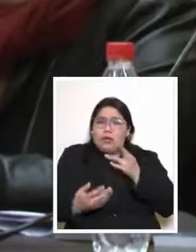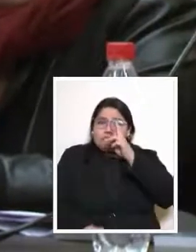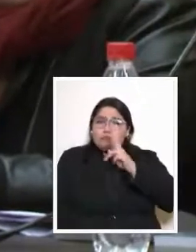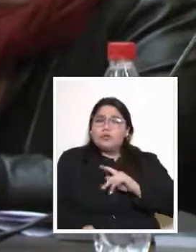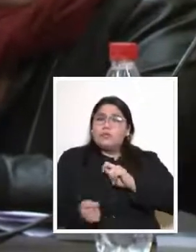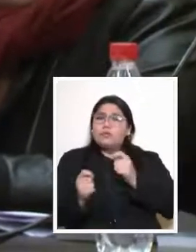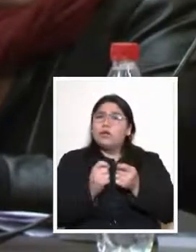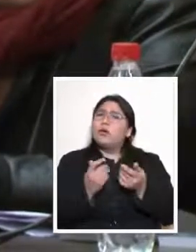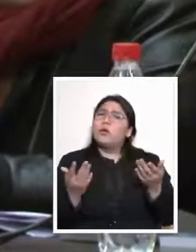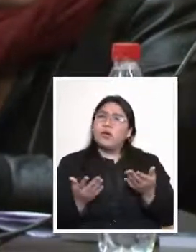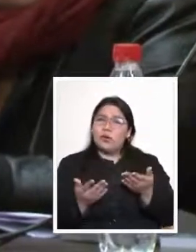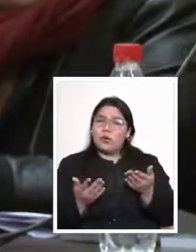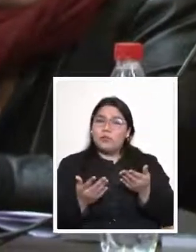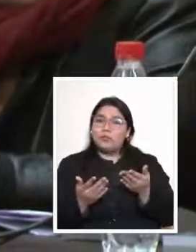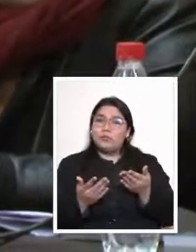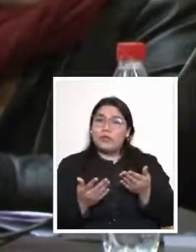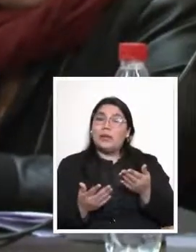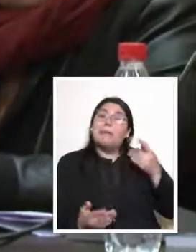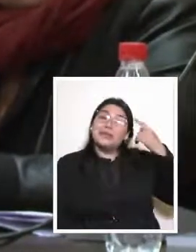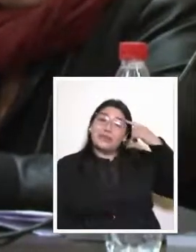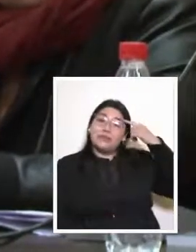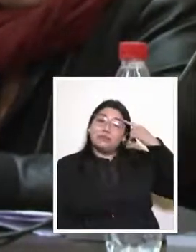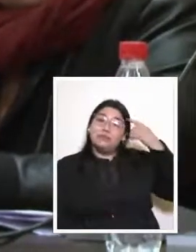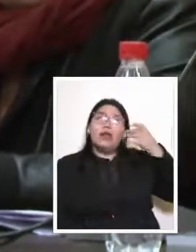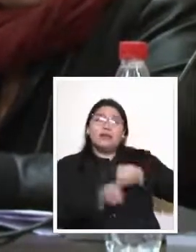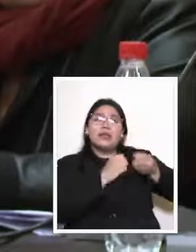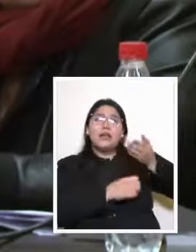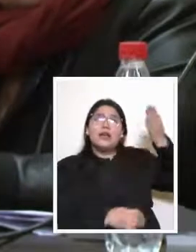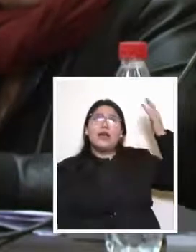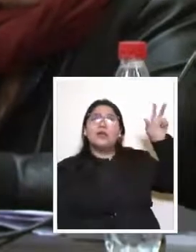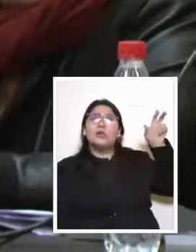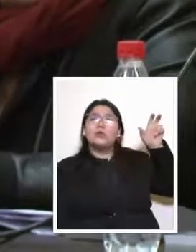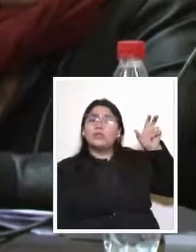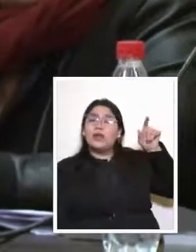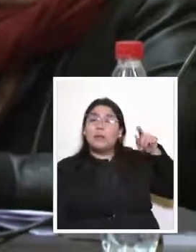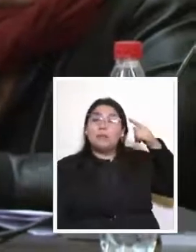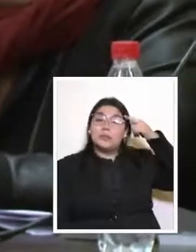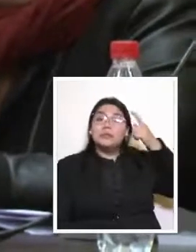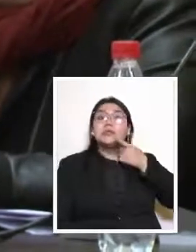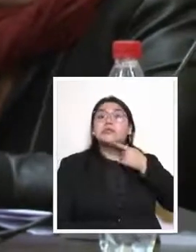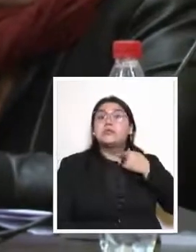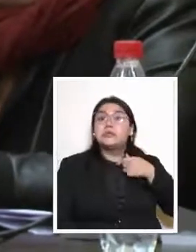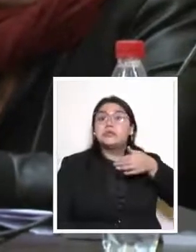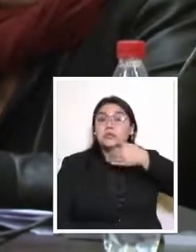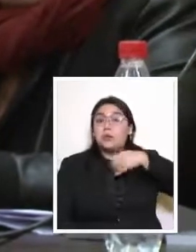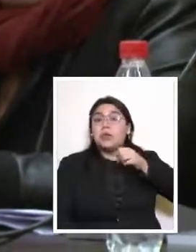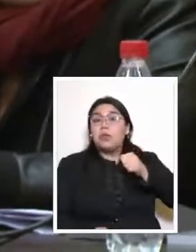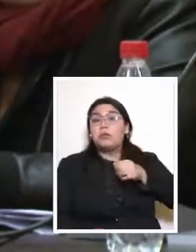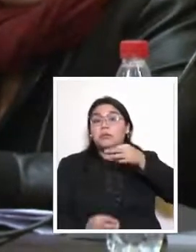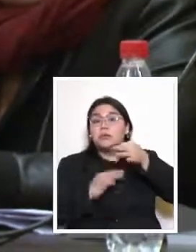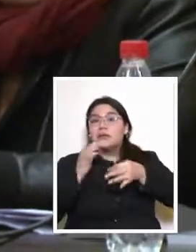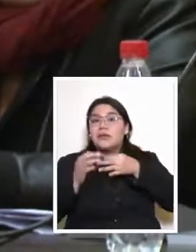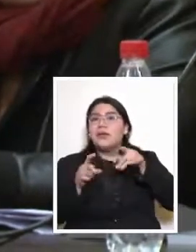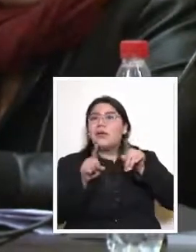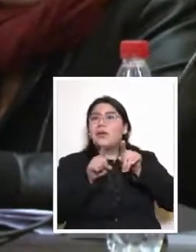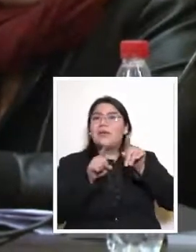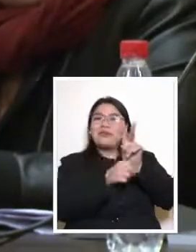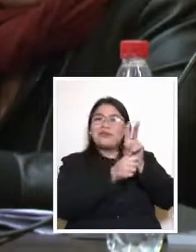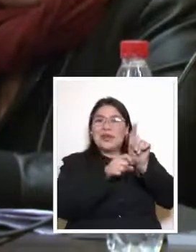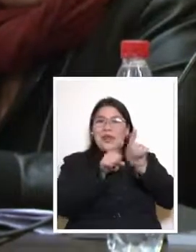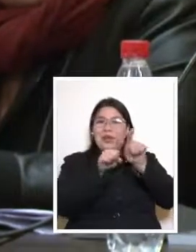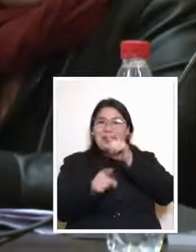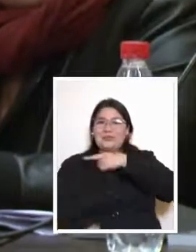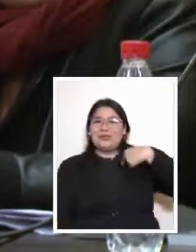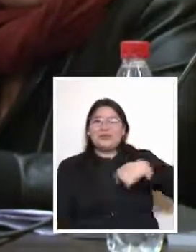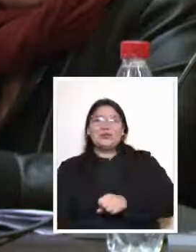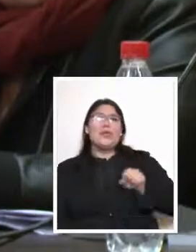algo que escuché hace varios años y que me parece muy interesante, que a pesar de todo lo que podamos hablar, el profesor se transforma en un superhéroe, porque finalmente cuando se cierra la